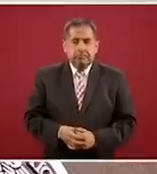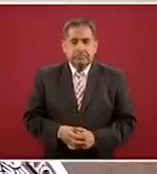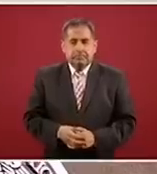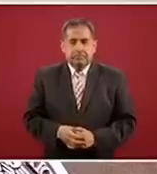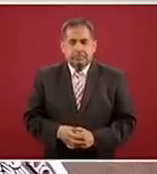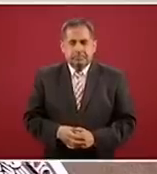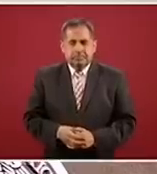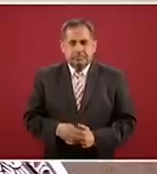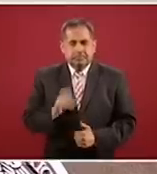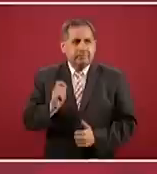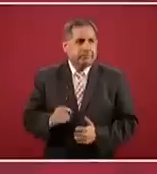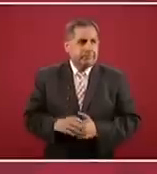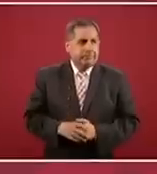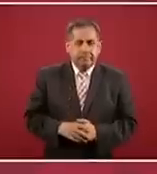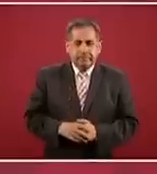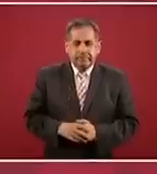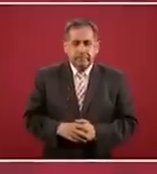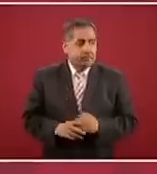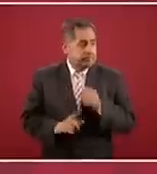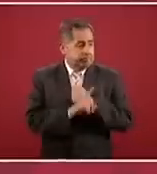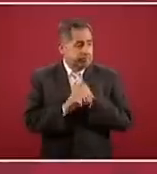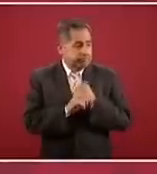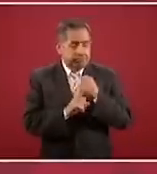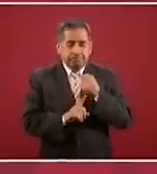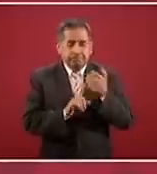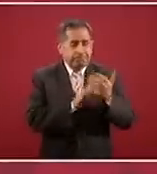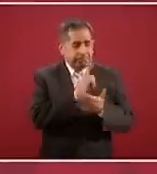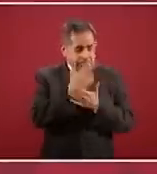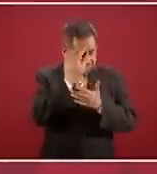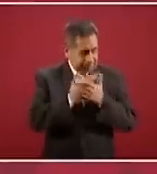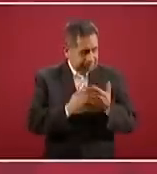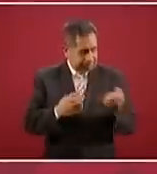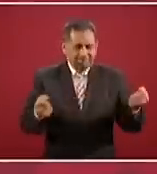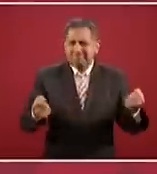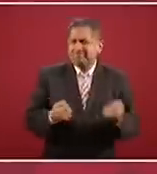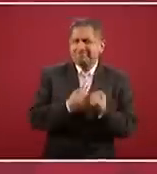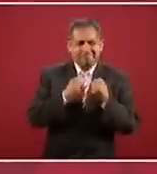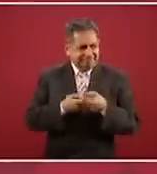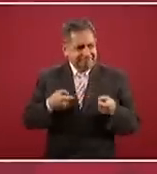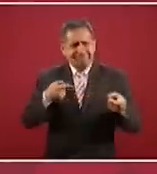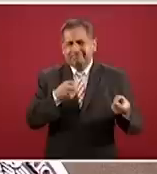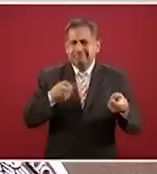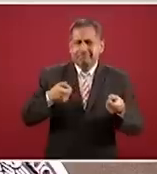el querer resolver el problema de la violencia con la violencia,